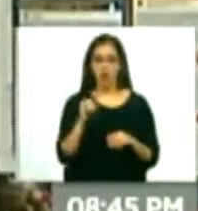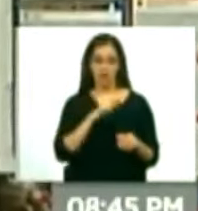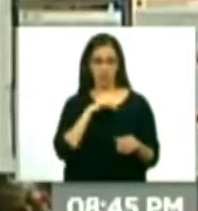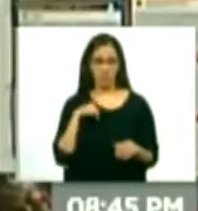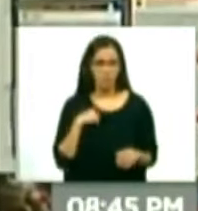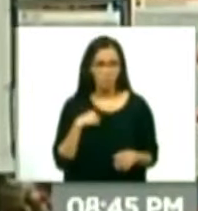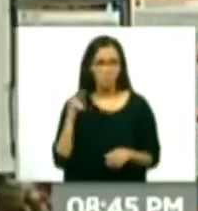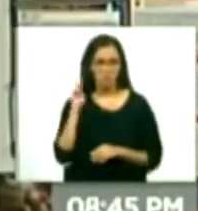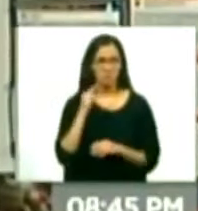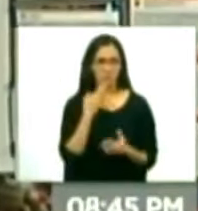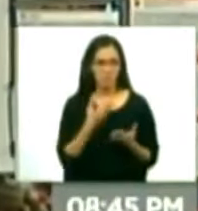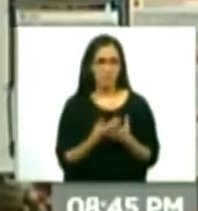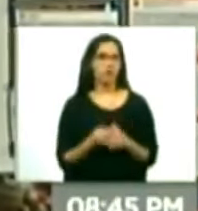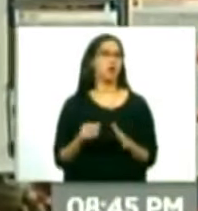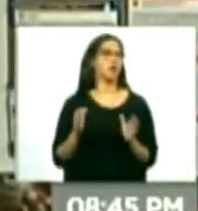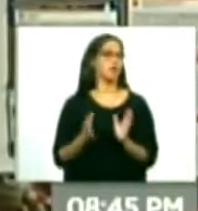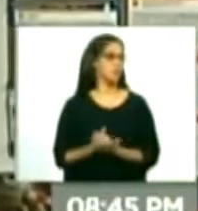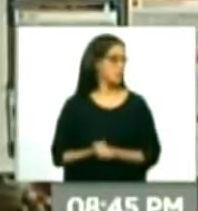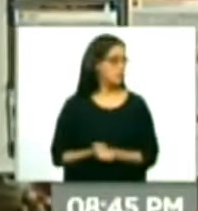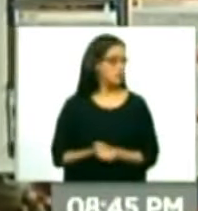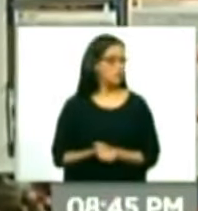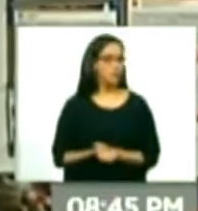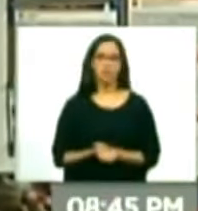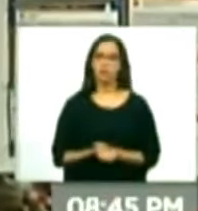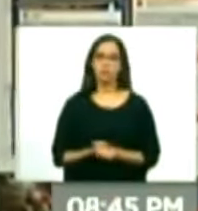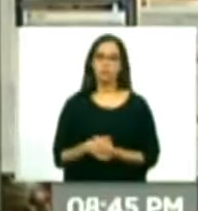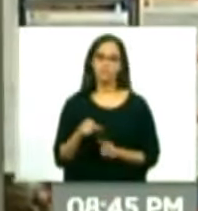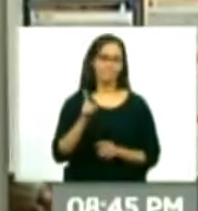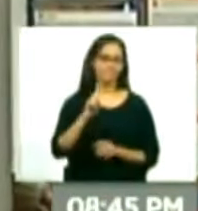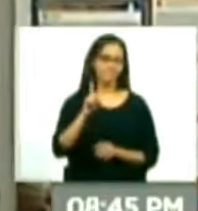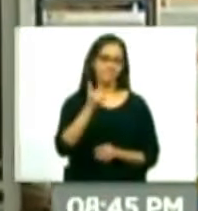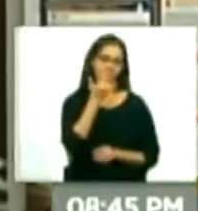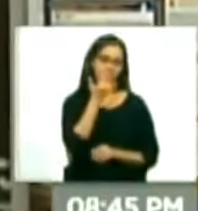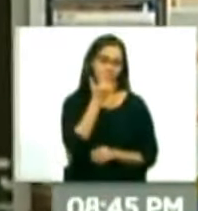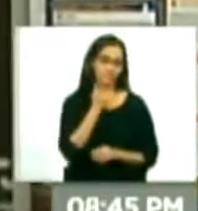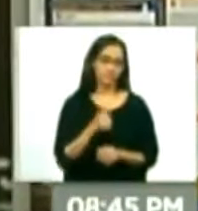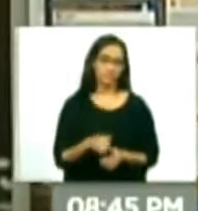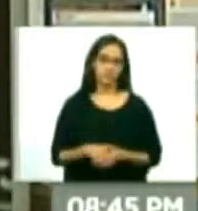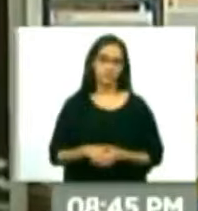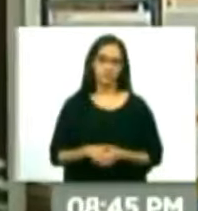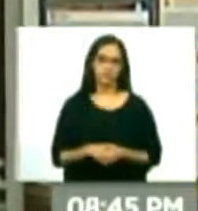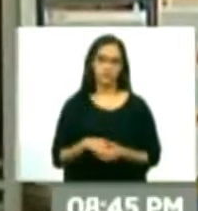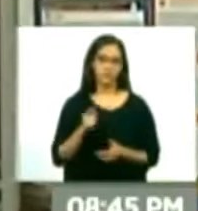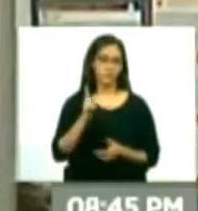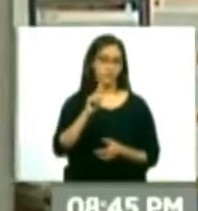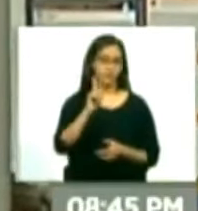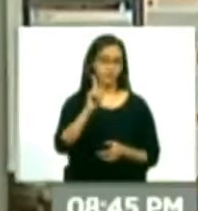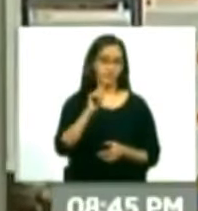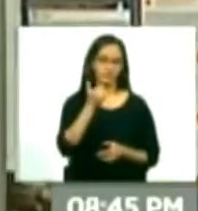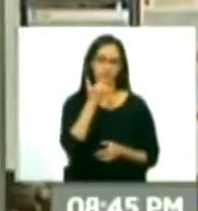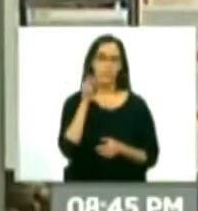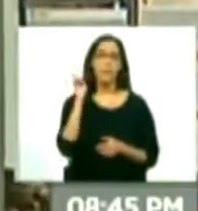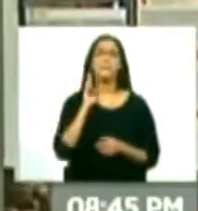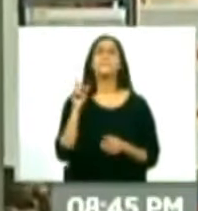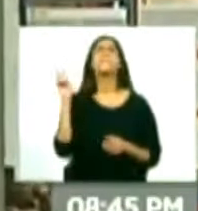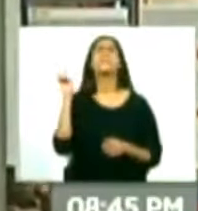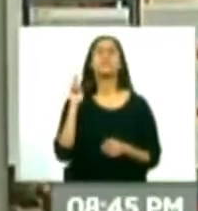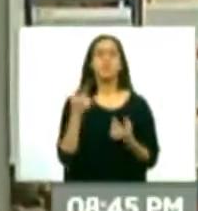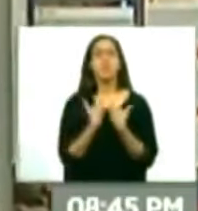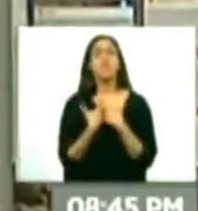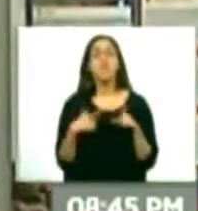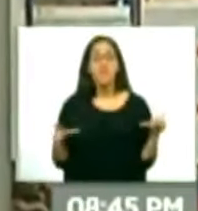Adiós. Creo que eso no es un buen camino. Creo que ese no es el camino con Venezuela. Venezuela es libre,